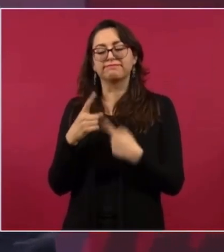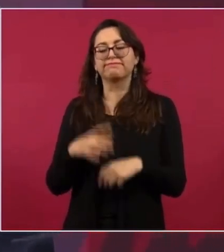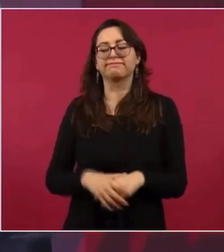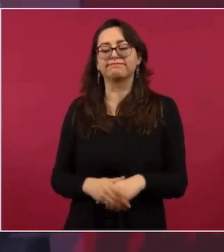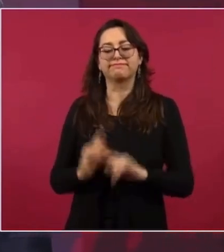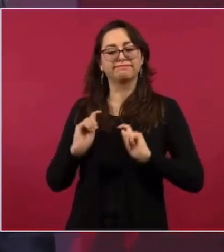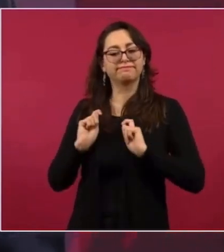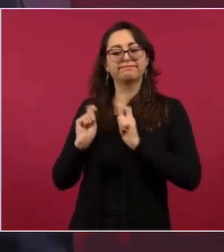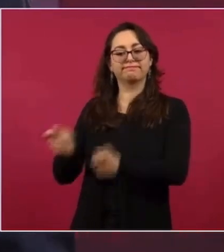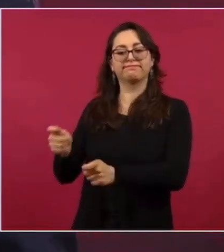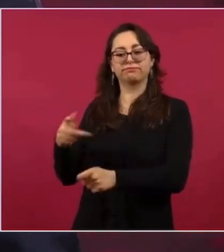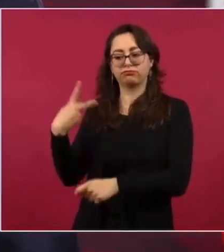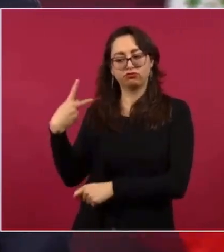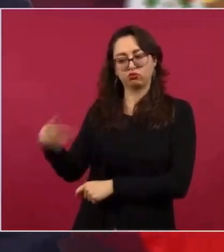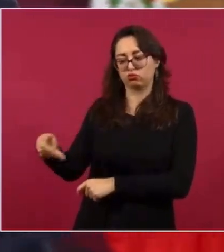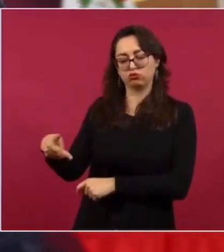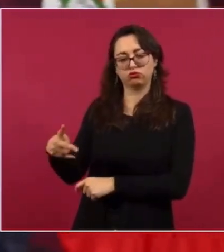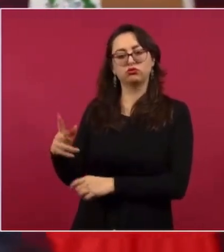Entonces,